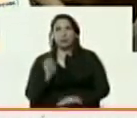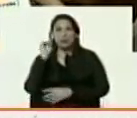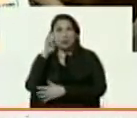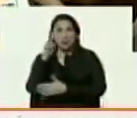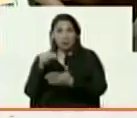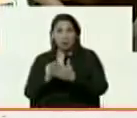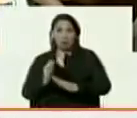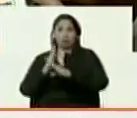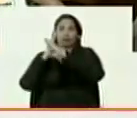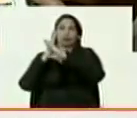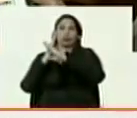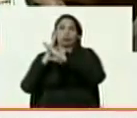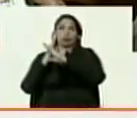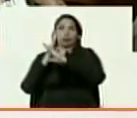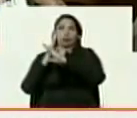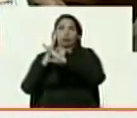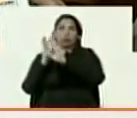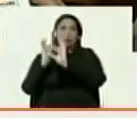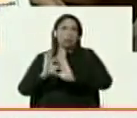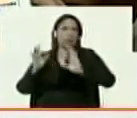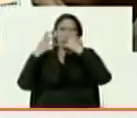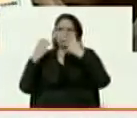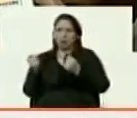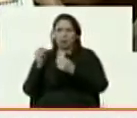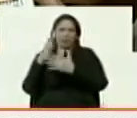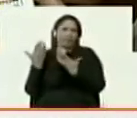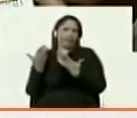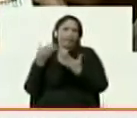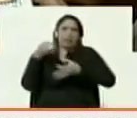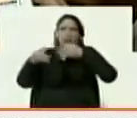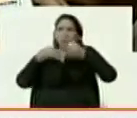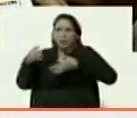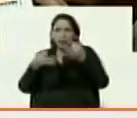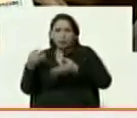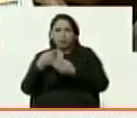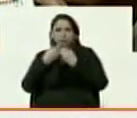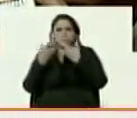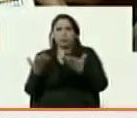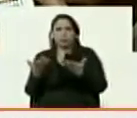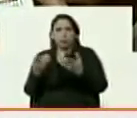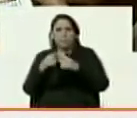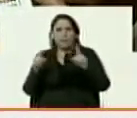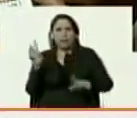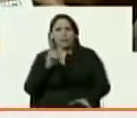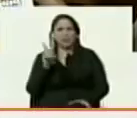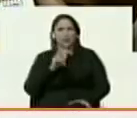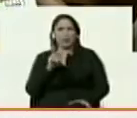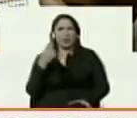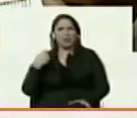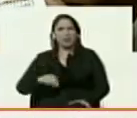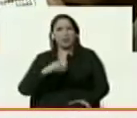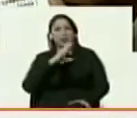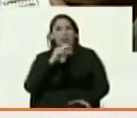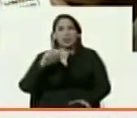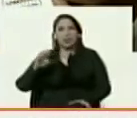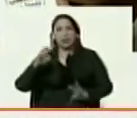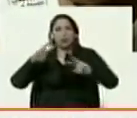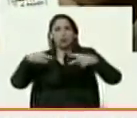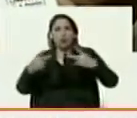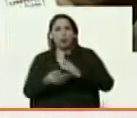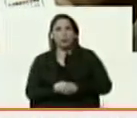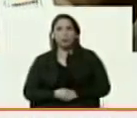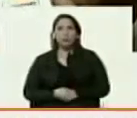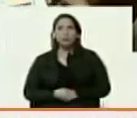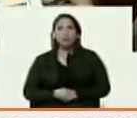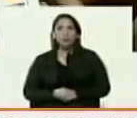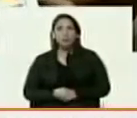bloqueara eso, nadie lo entendería. No sé qué explicación darían para que Venezuela no tenga un nuevo CNE. Diputado, usted conversaba que no